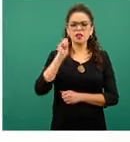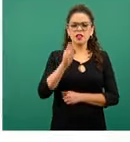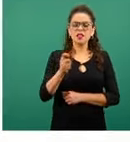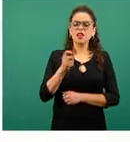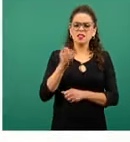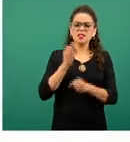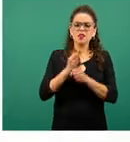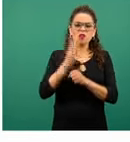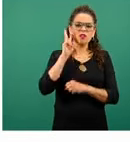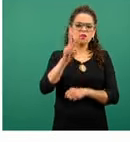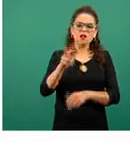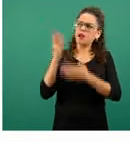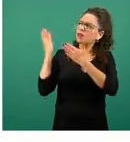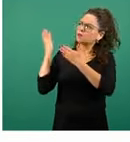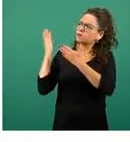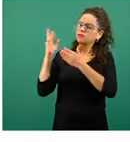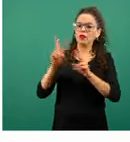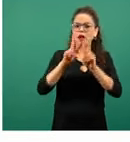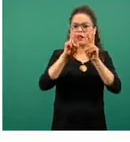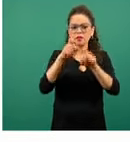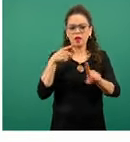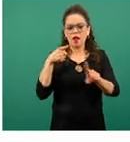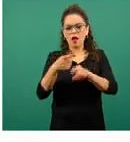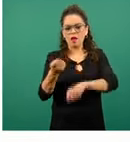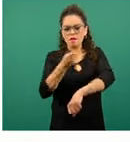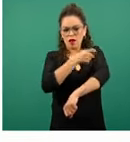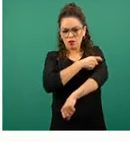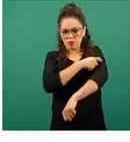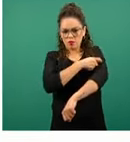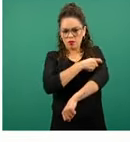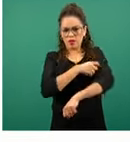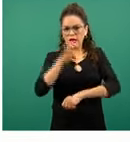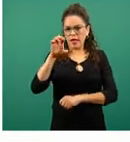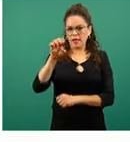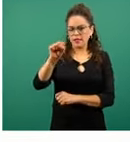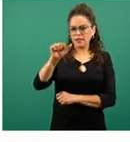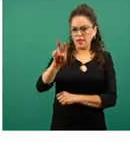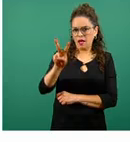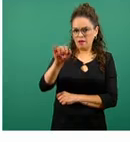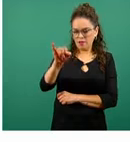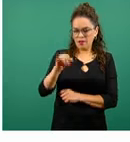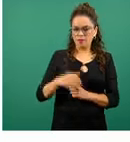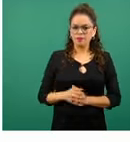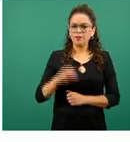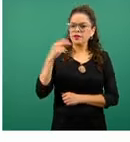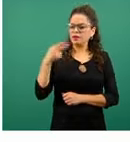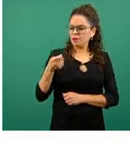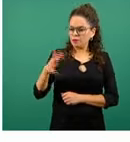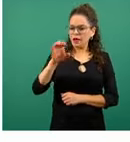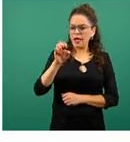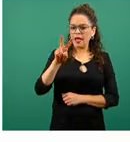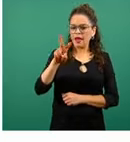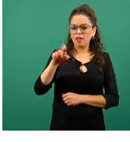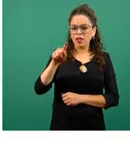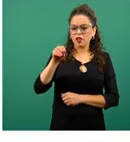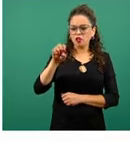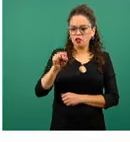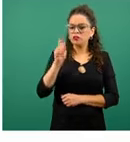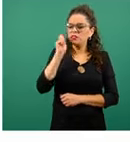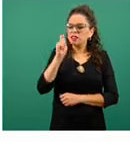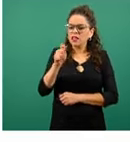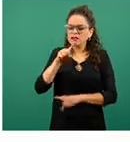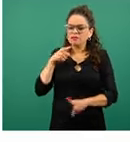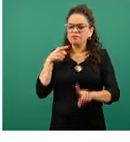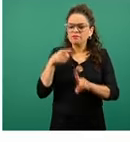atribuibles a vacunación y es importante resaltar este término, eventos supuestamente atribuibles.